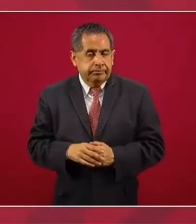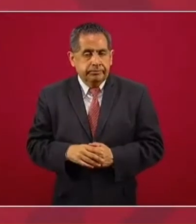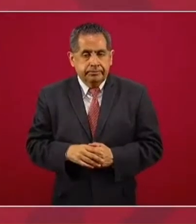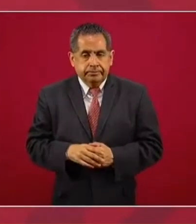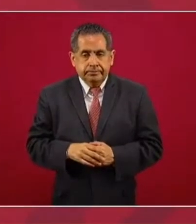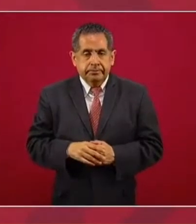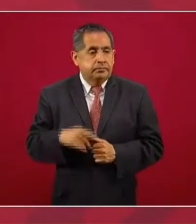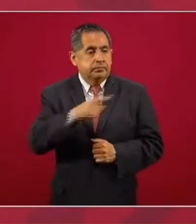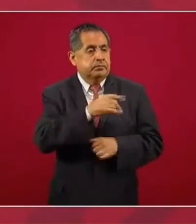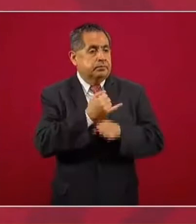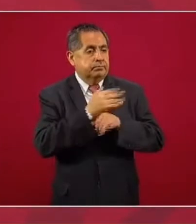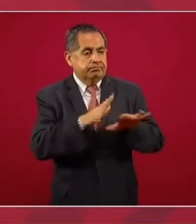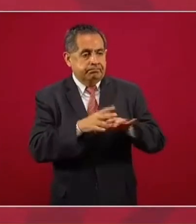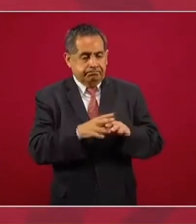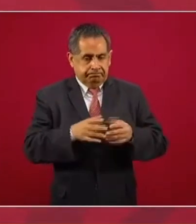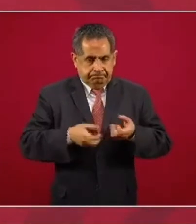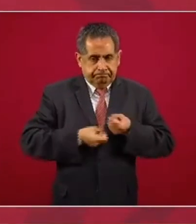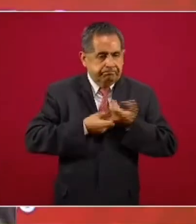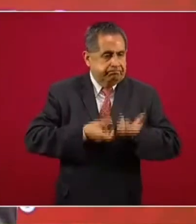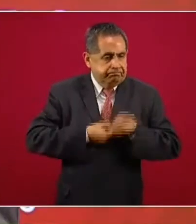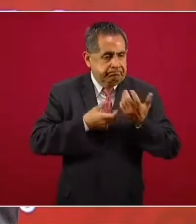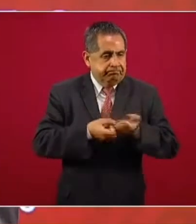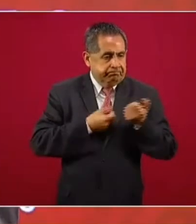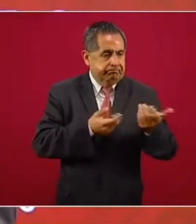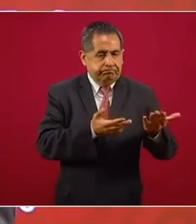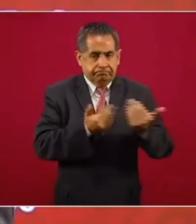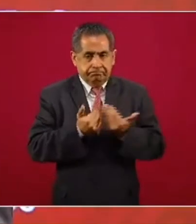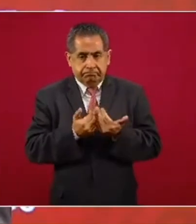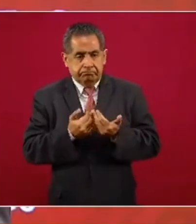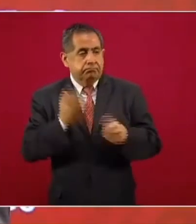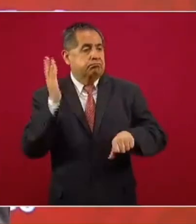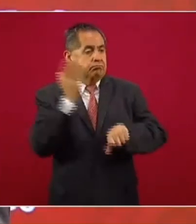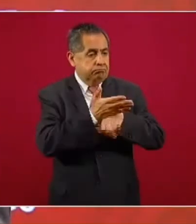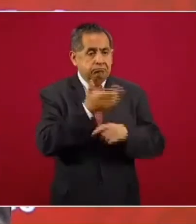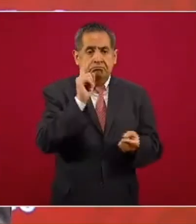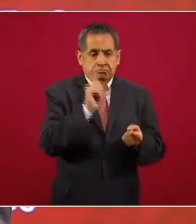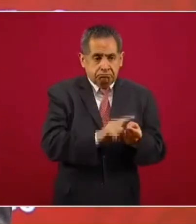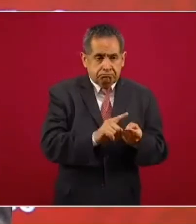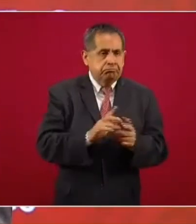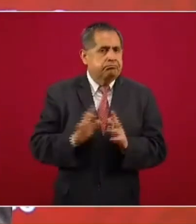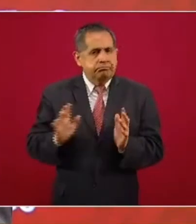y obtienen toda la información y sí les reducen penas